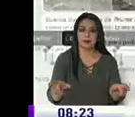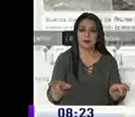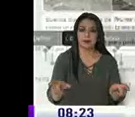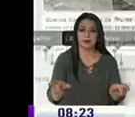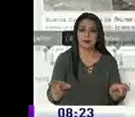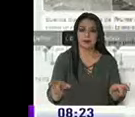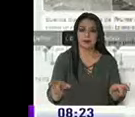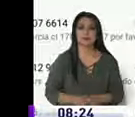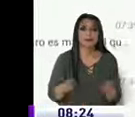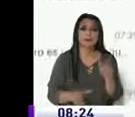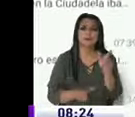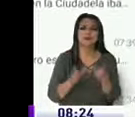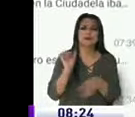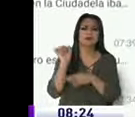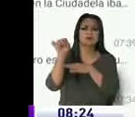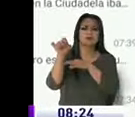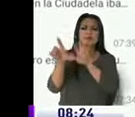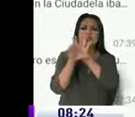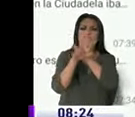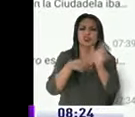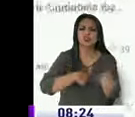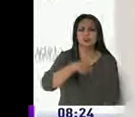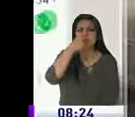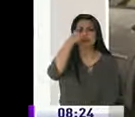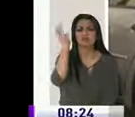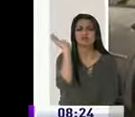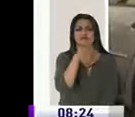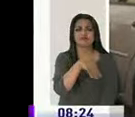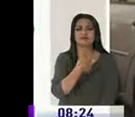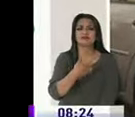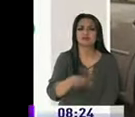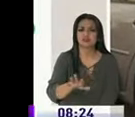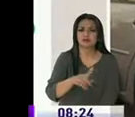Necesitan que ya viene el carnaval.